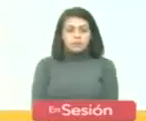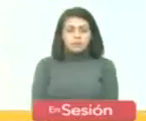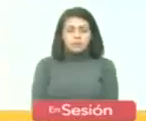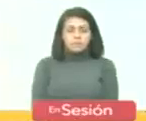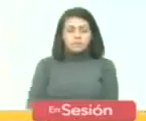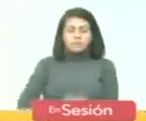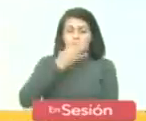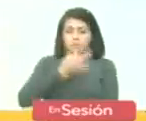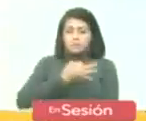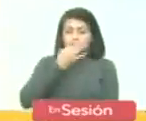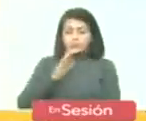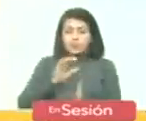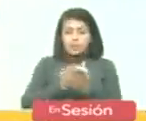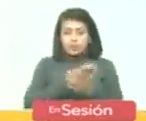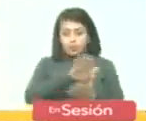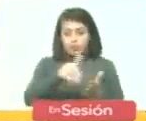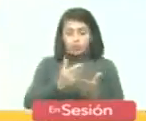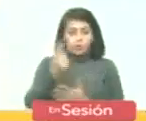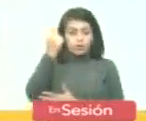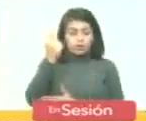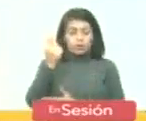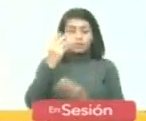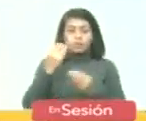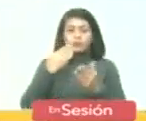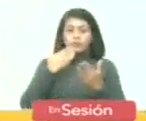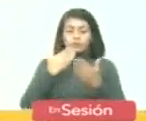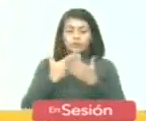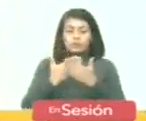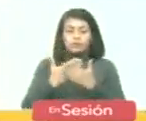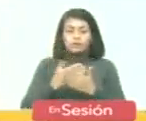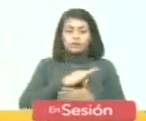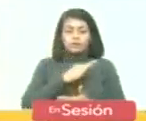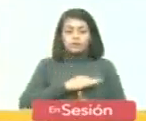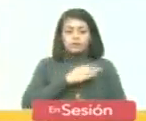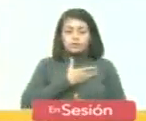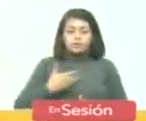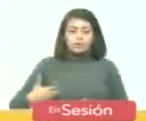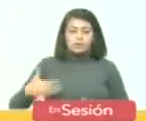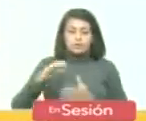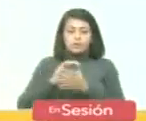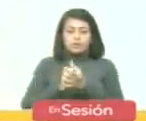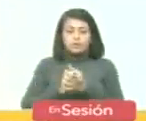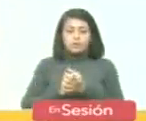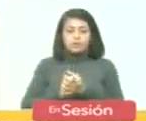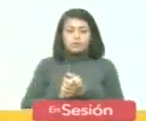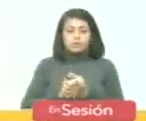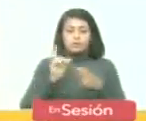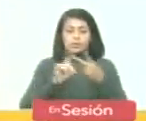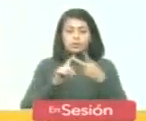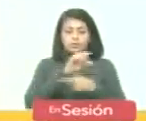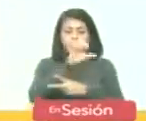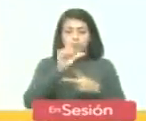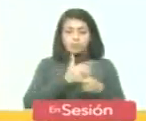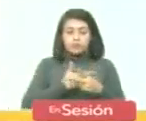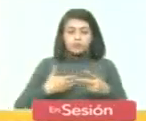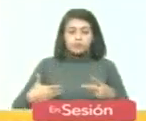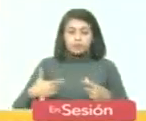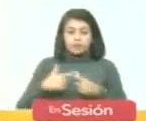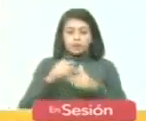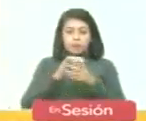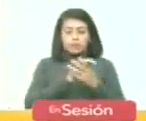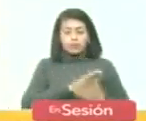Buenas tardes, compañeras y compañeros diputados. Muchísimas gracias, señor presidente y compañera segunda vicepresidenta y